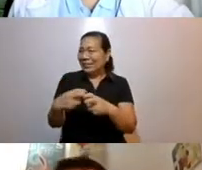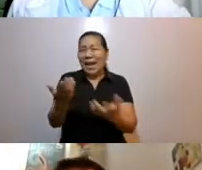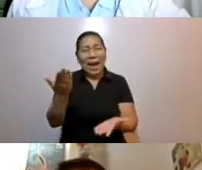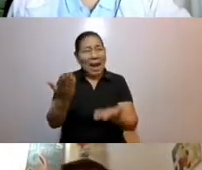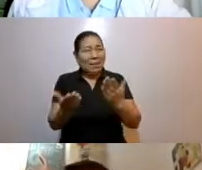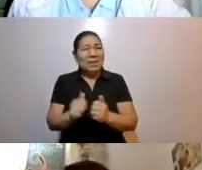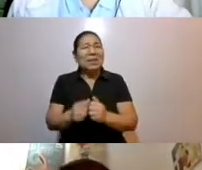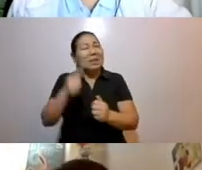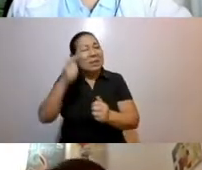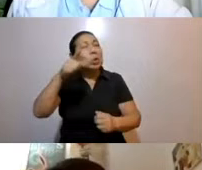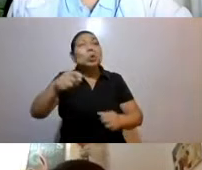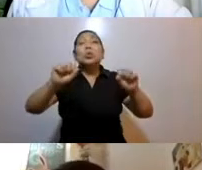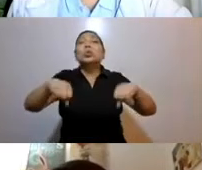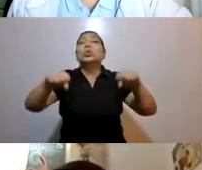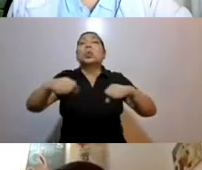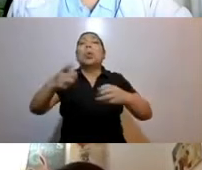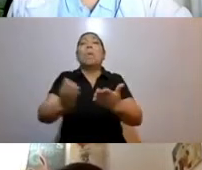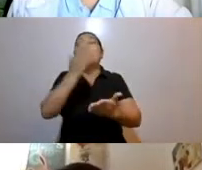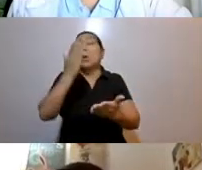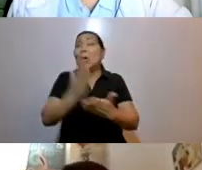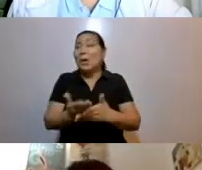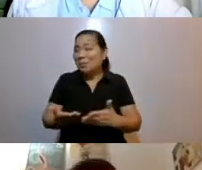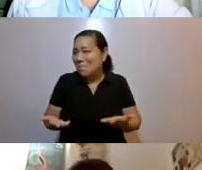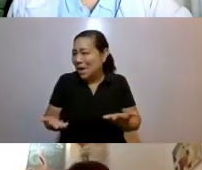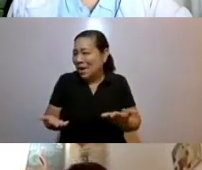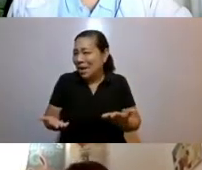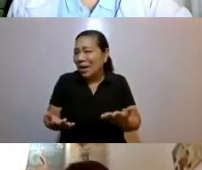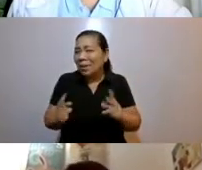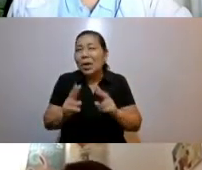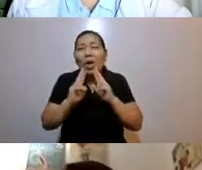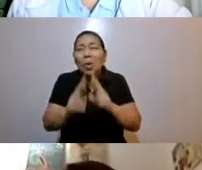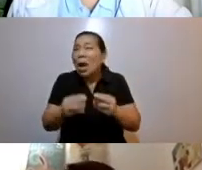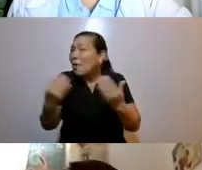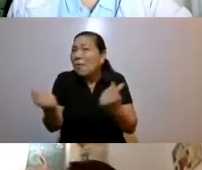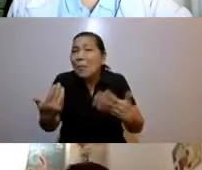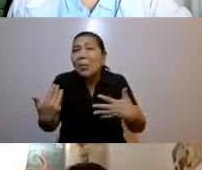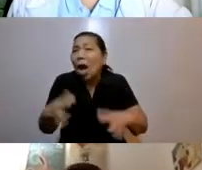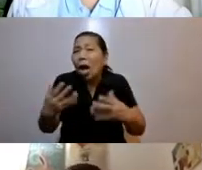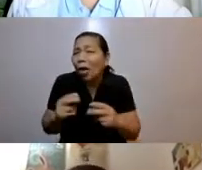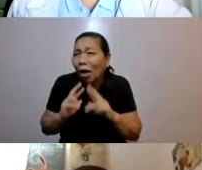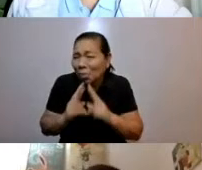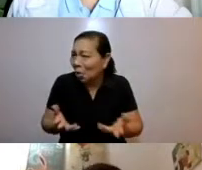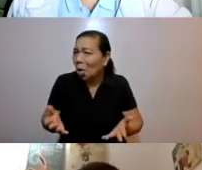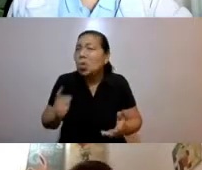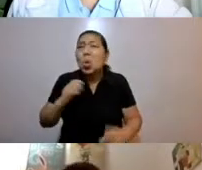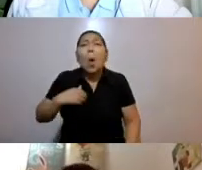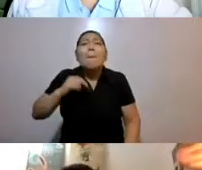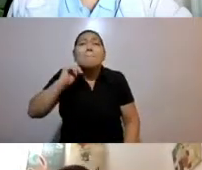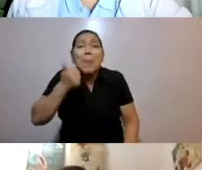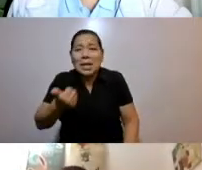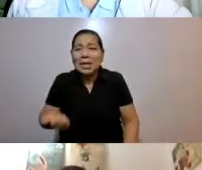están convencidos de que tienen un problema realmente, quieren ver resultados rápidos, ¿no? ¿Sabe qué? Yo mañana